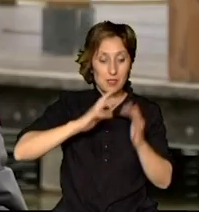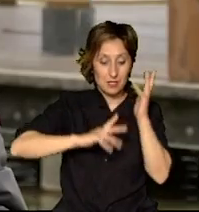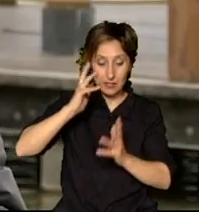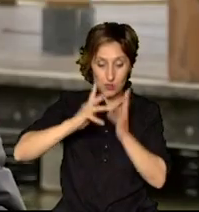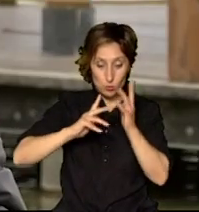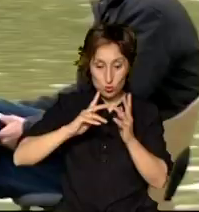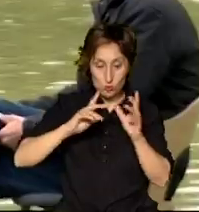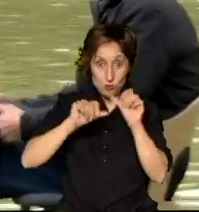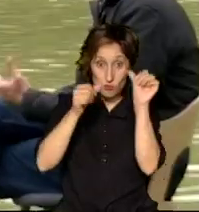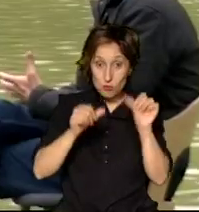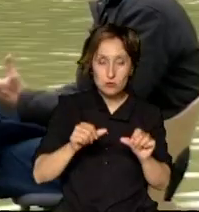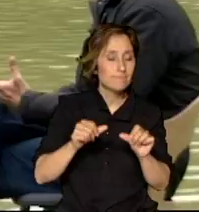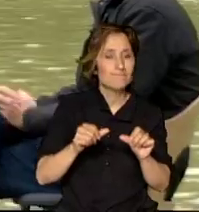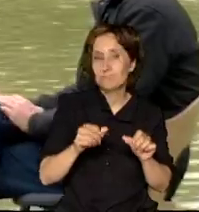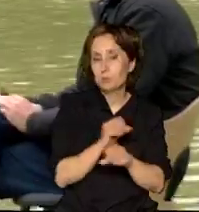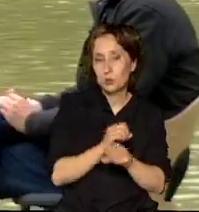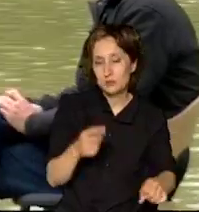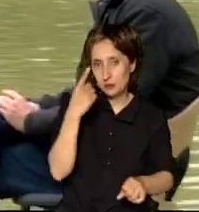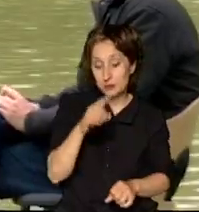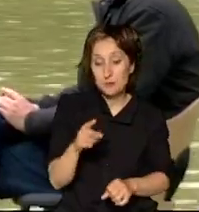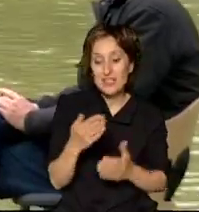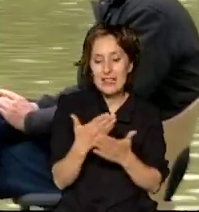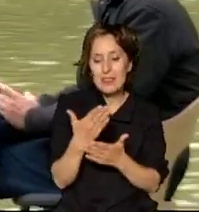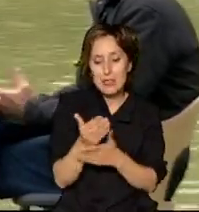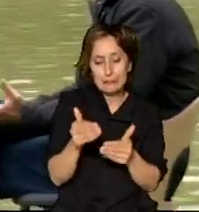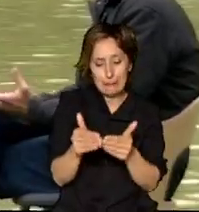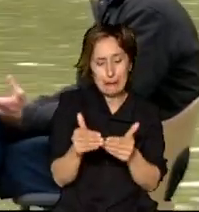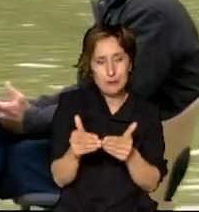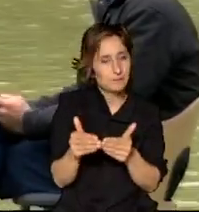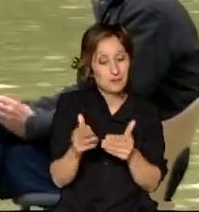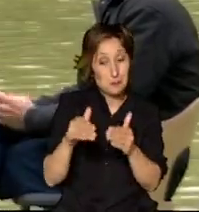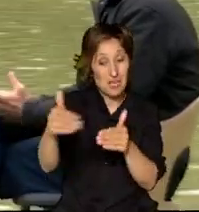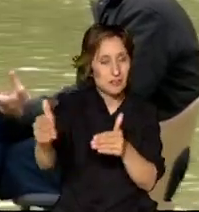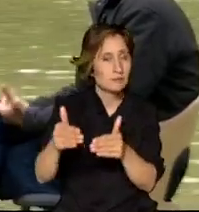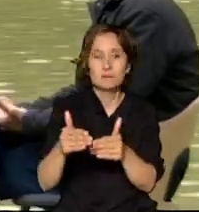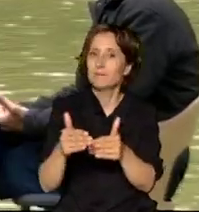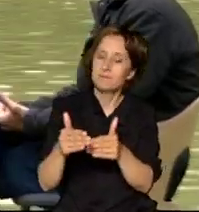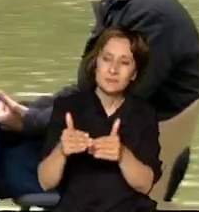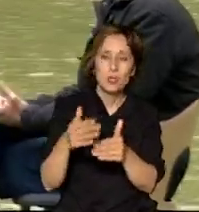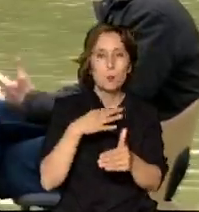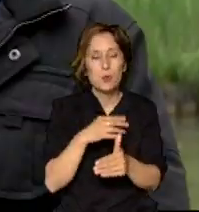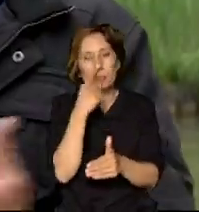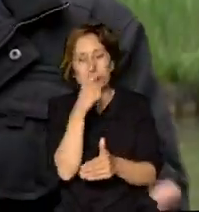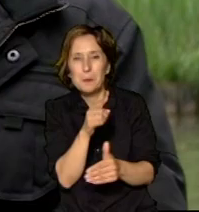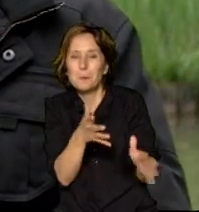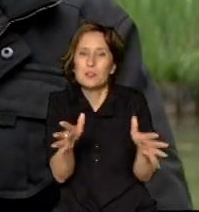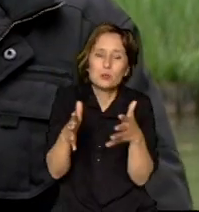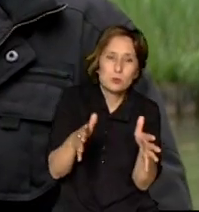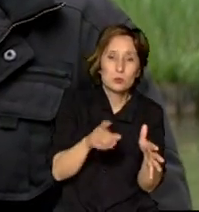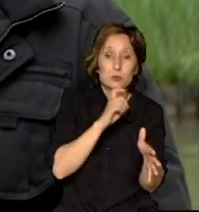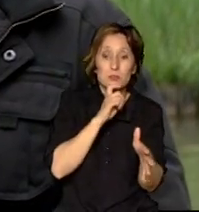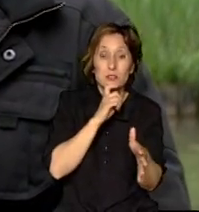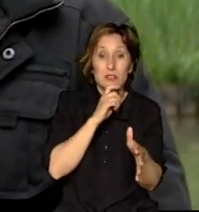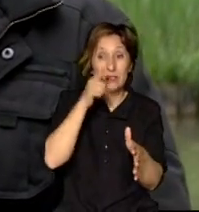que empleamos, ¿no? Entonces, más allá de unos pocos días, sí que podemos dar ciertas tendencias, ¿no? Lógicamente, cuanto más